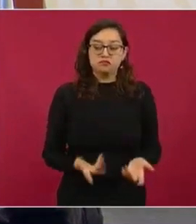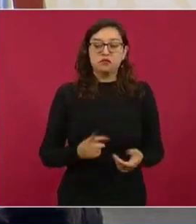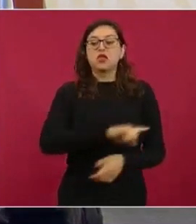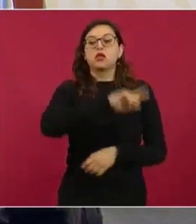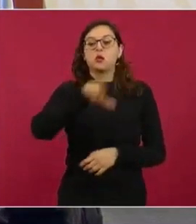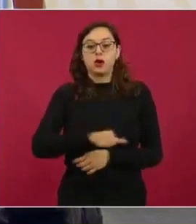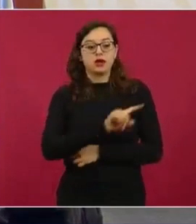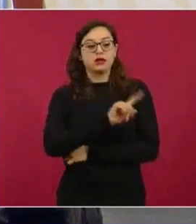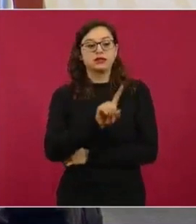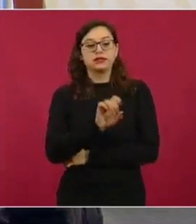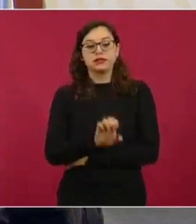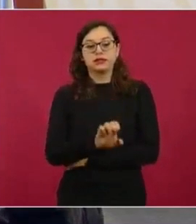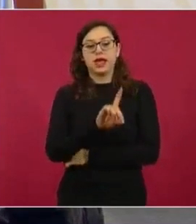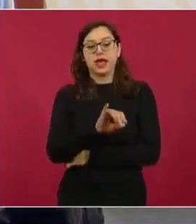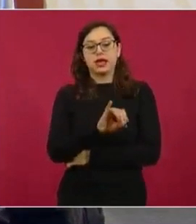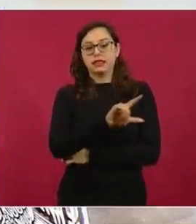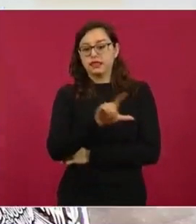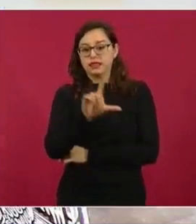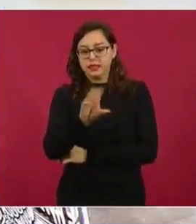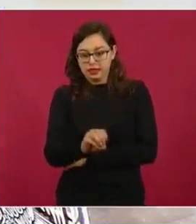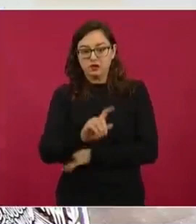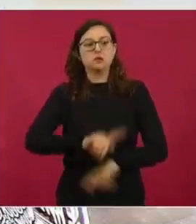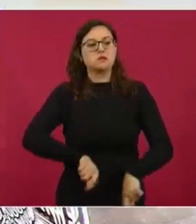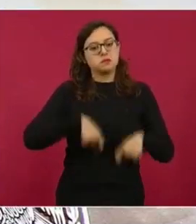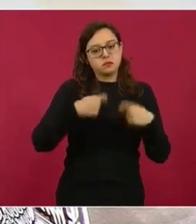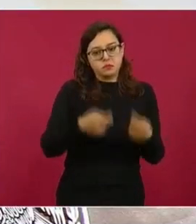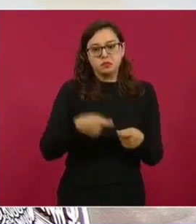Zedillo con los ferrocarriles